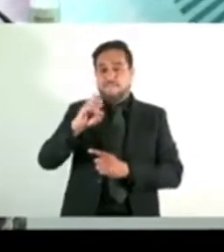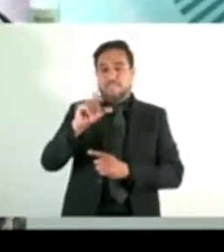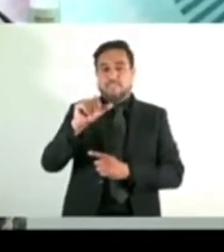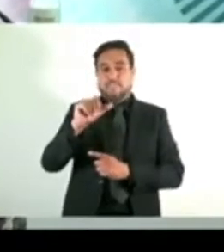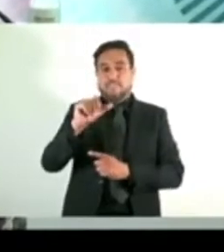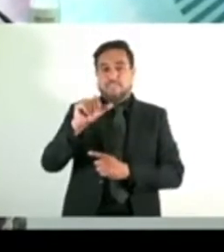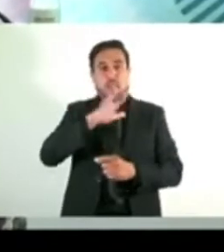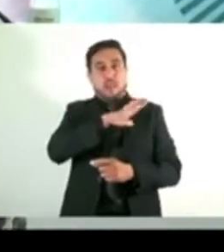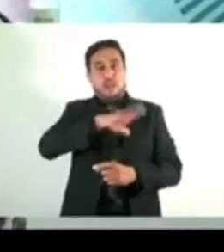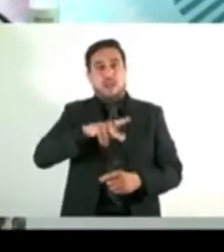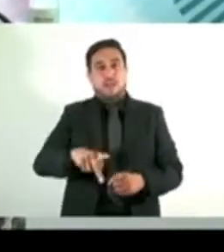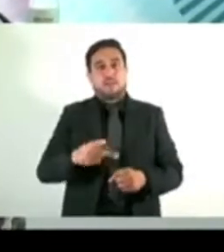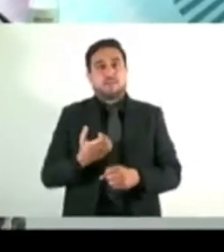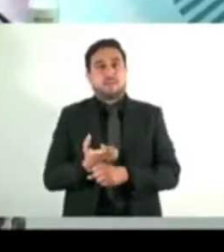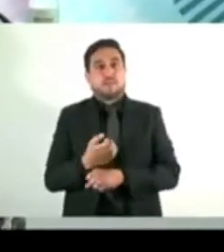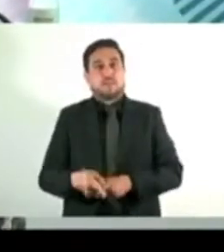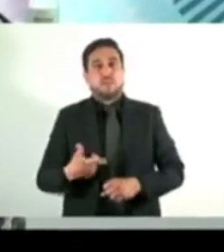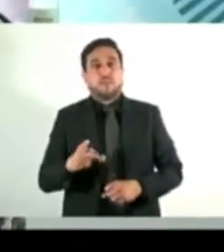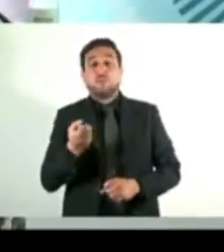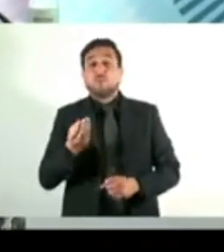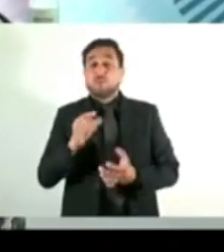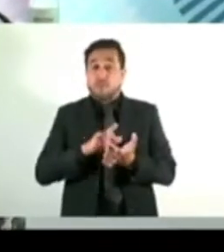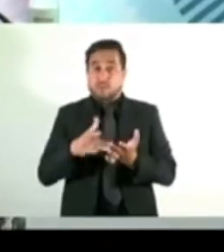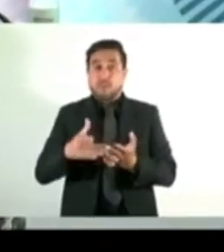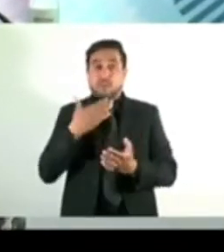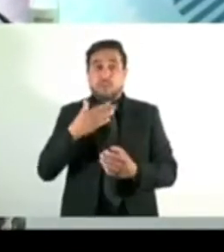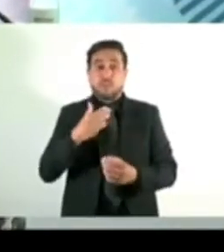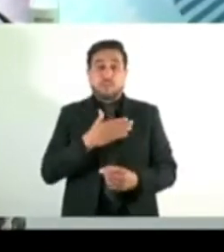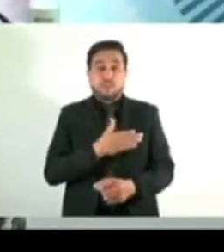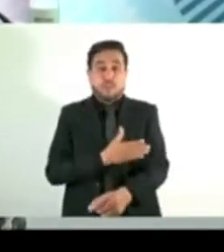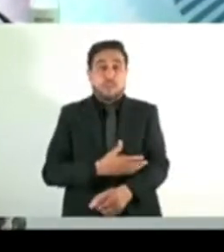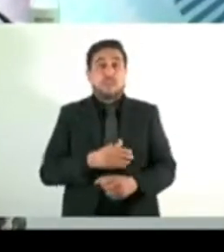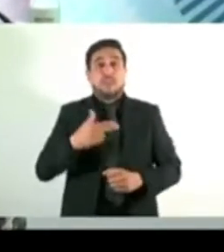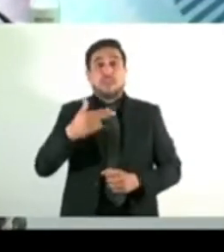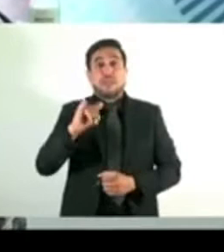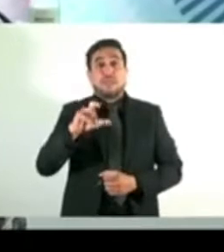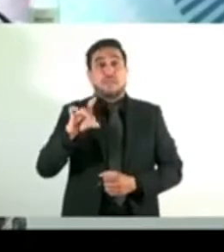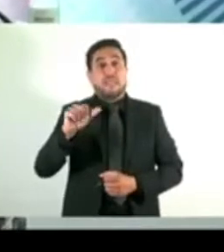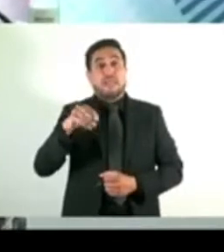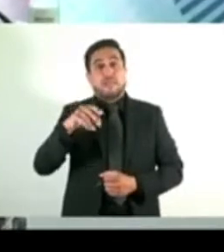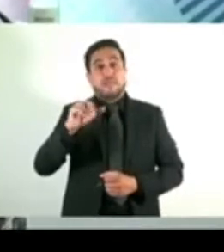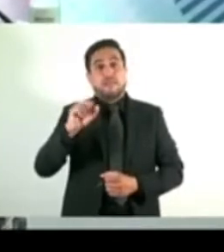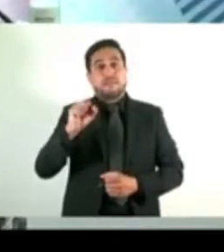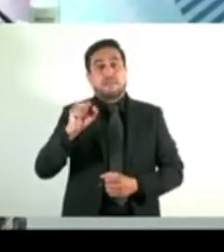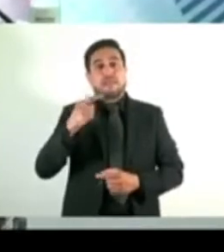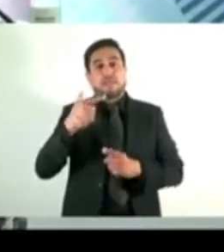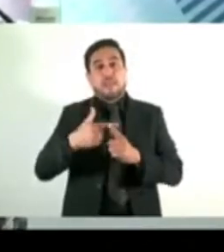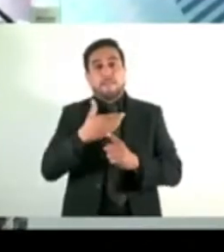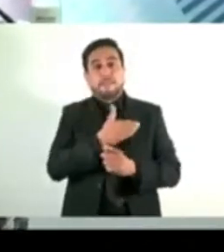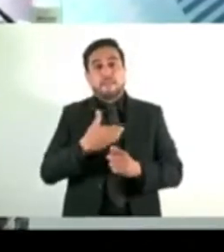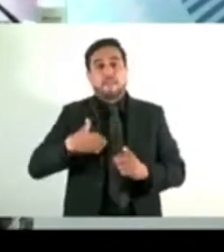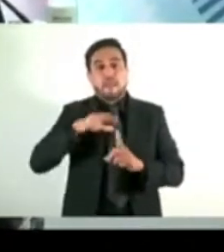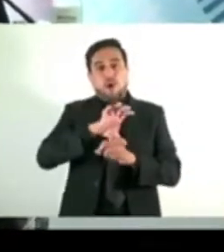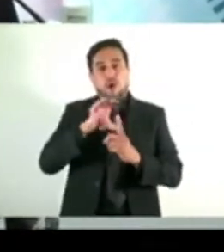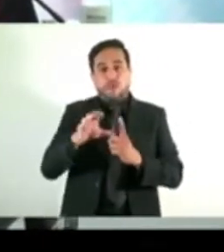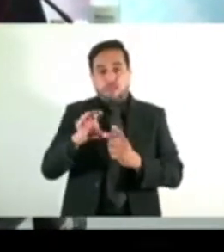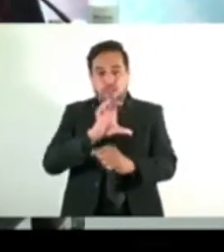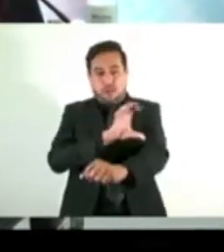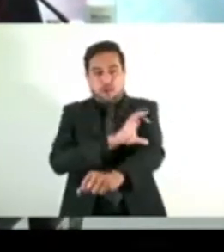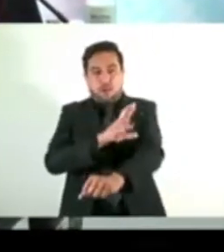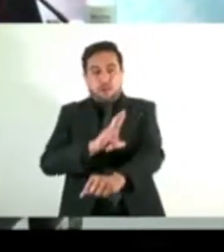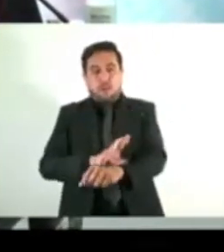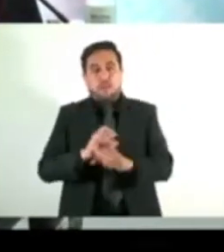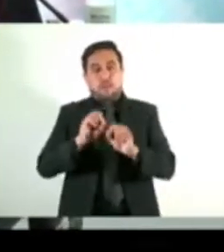Guanajuato. Muchas gracias, buenas tardes. A la maestra Hilda Marisa Venegas Barbosa, presidenta del Comité Coordinador del